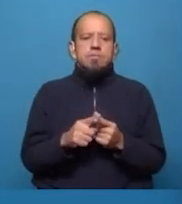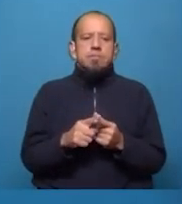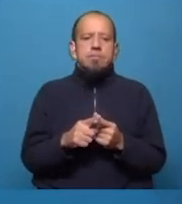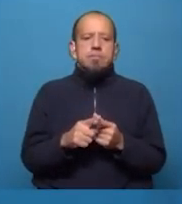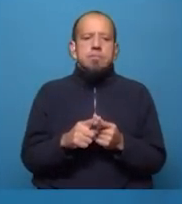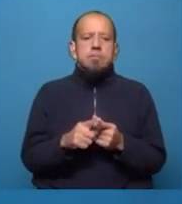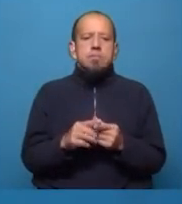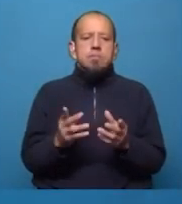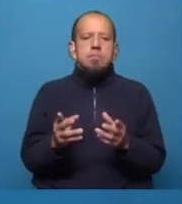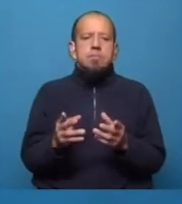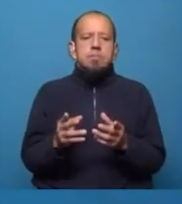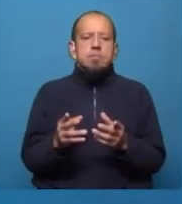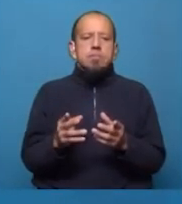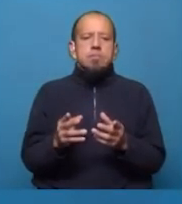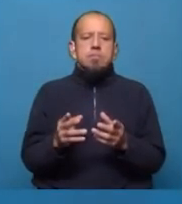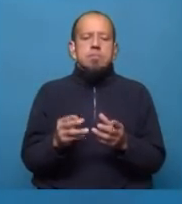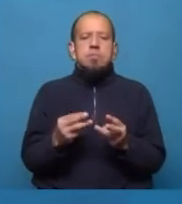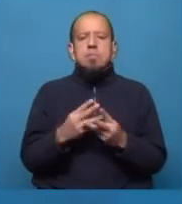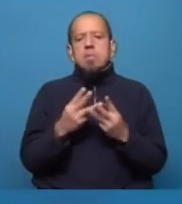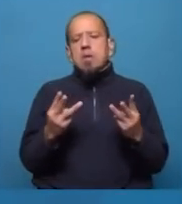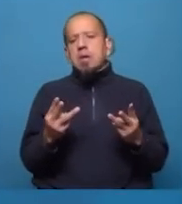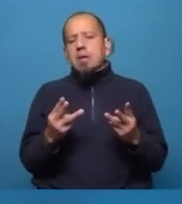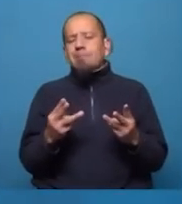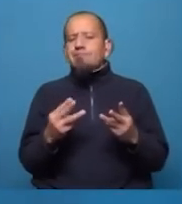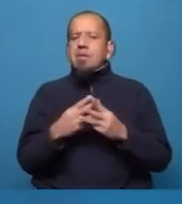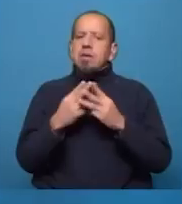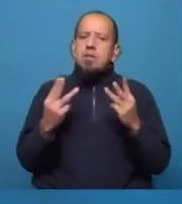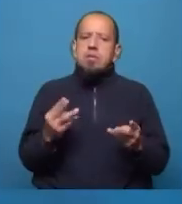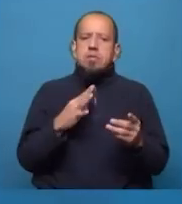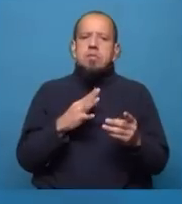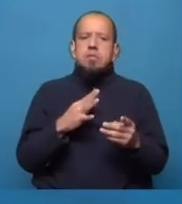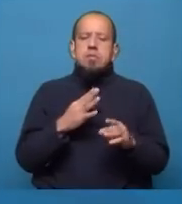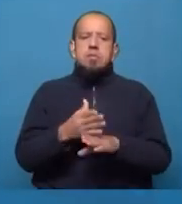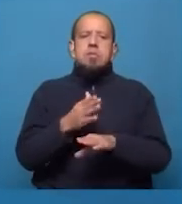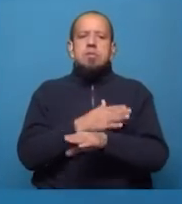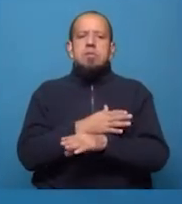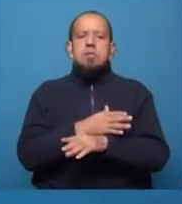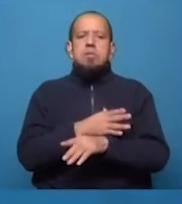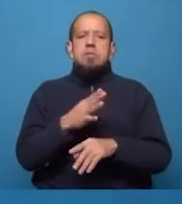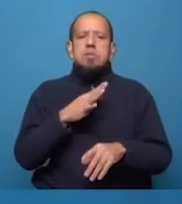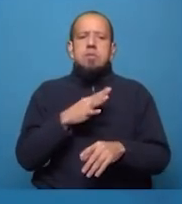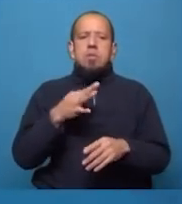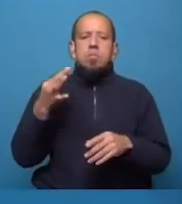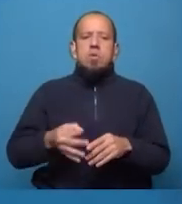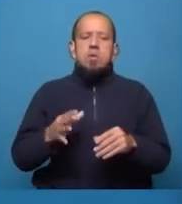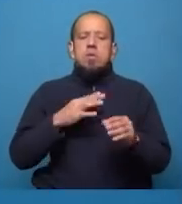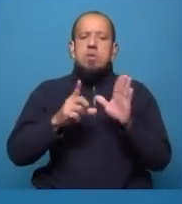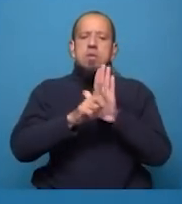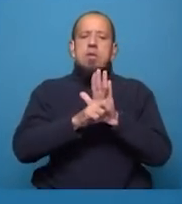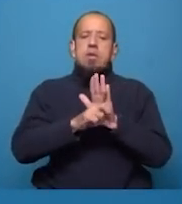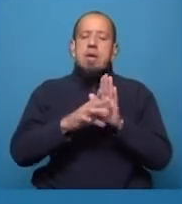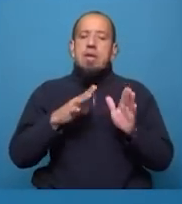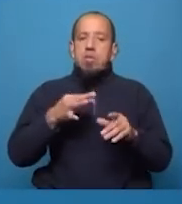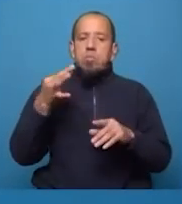en general creo que recién lo decía yo creo que antes de avanzar en leyes hay que cumplir las que están y